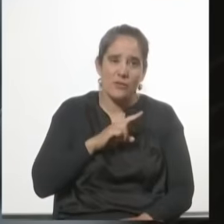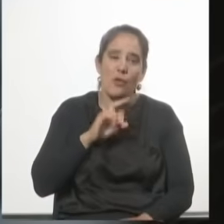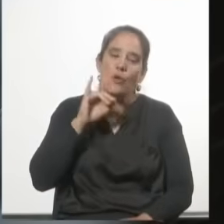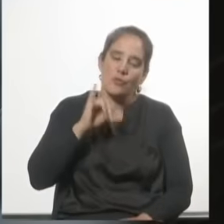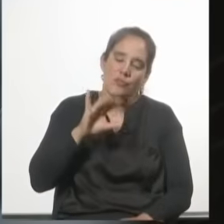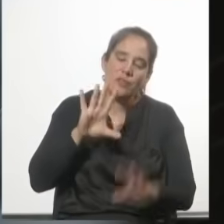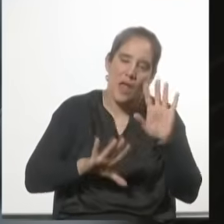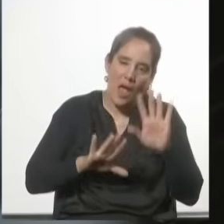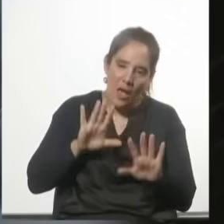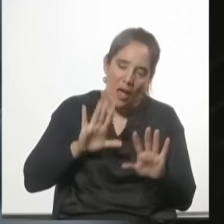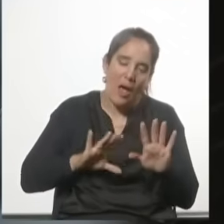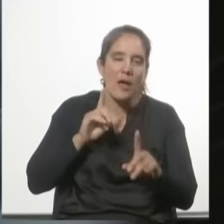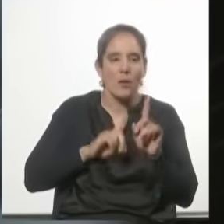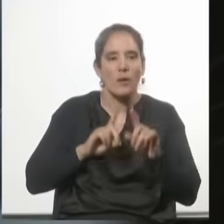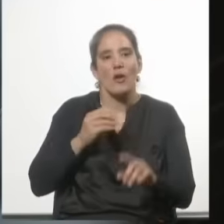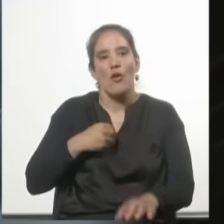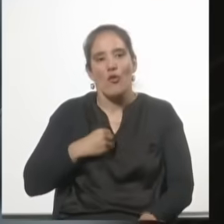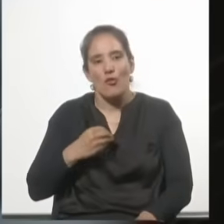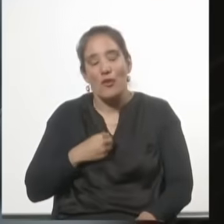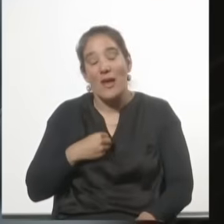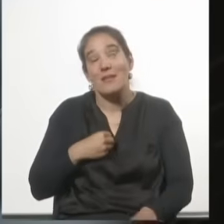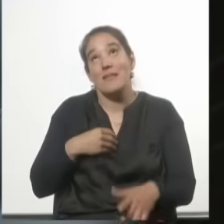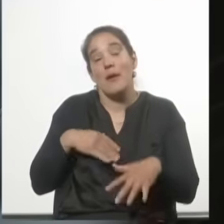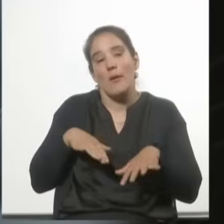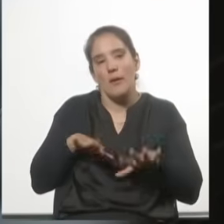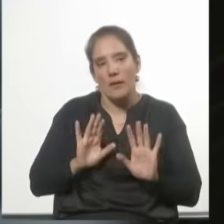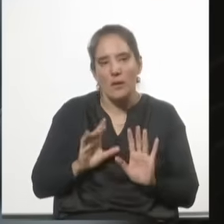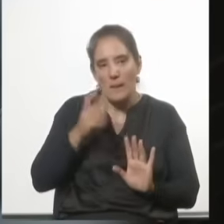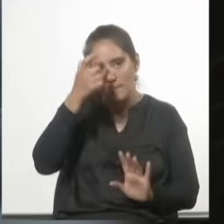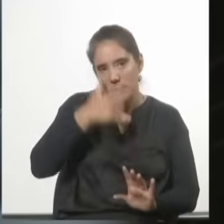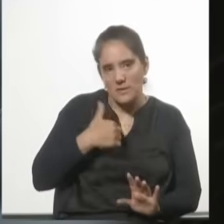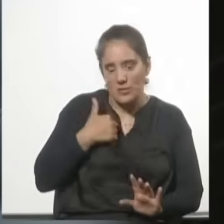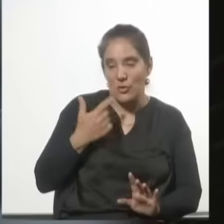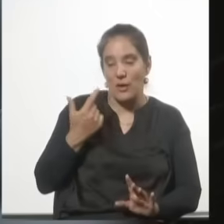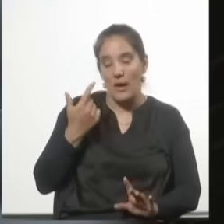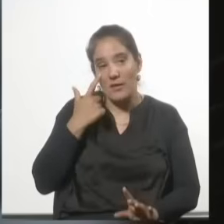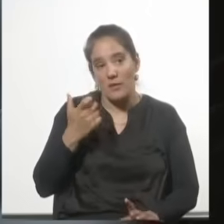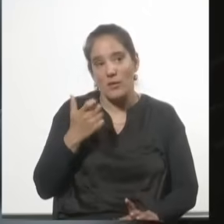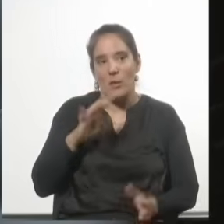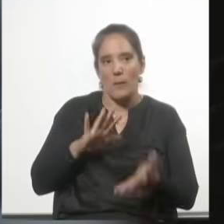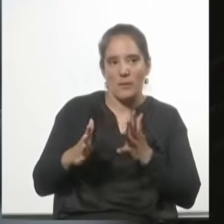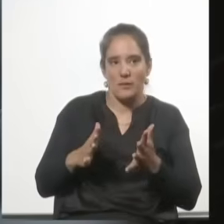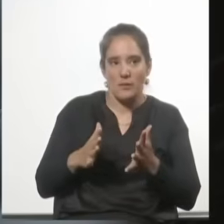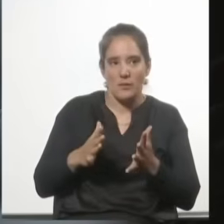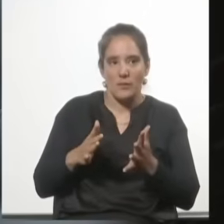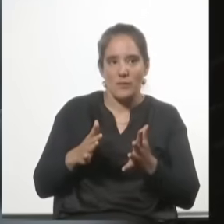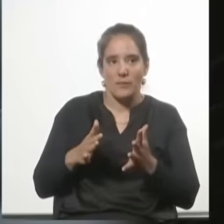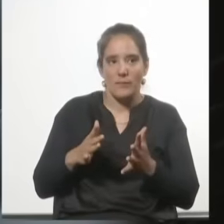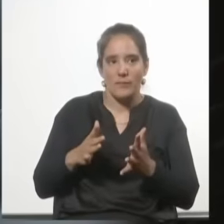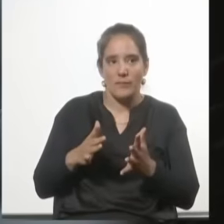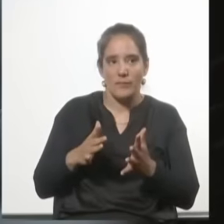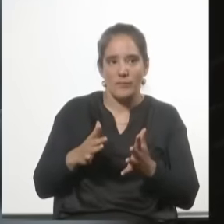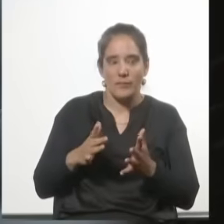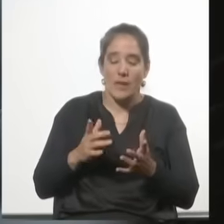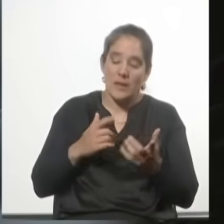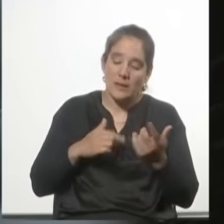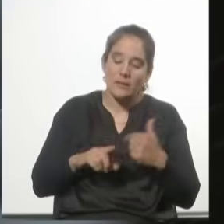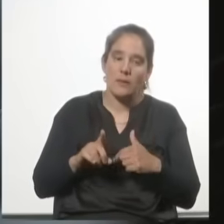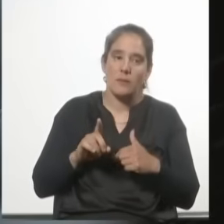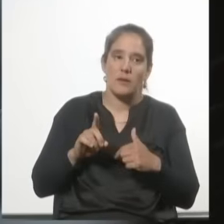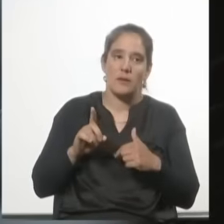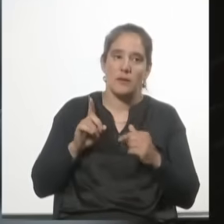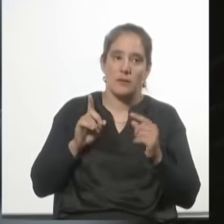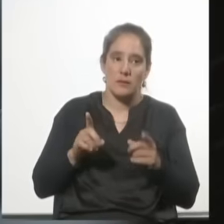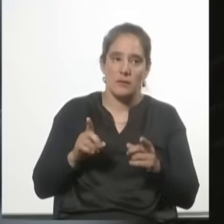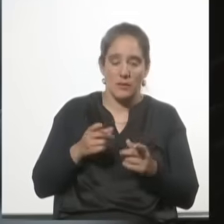alguna cuota de razonable credulidad o ingenuidad del engañado ante una estratagema más o menos ingeniosa, incluso dando